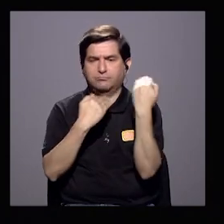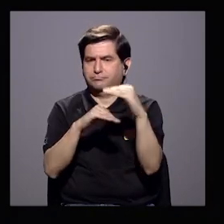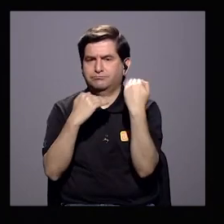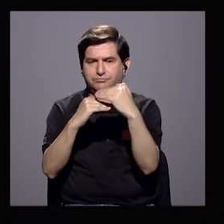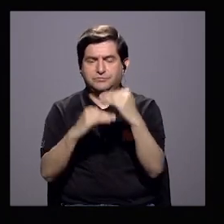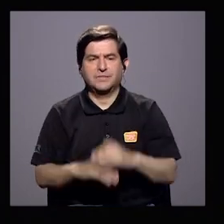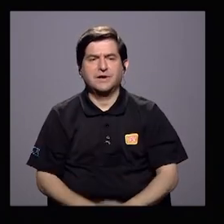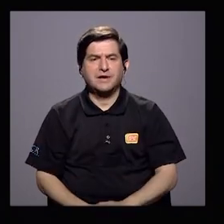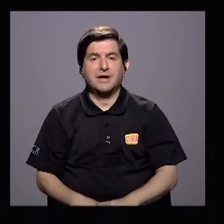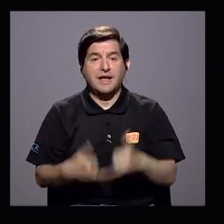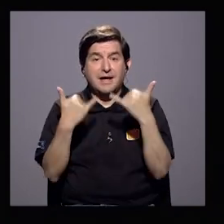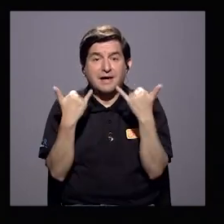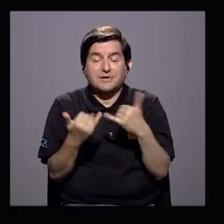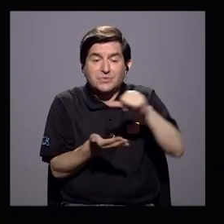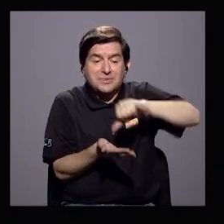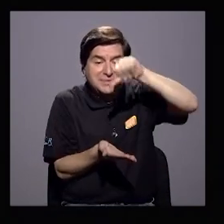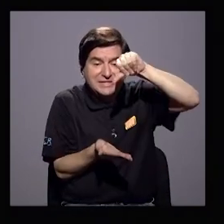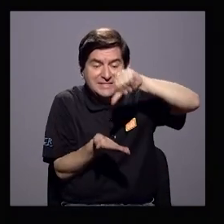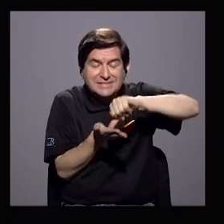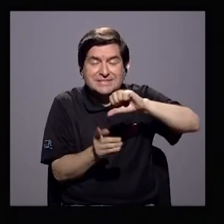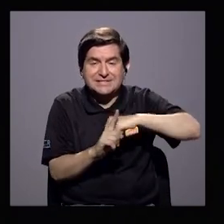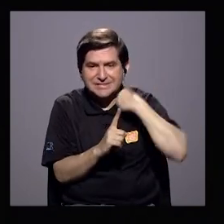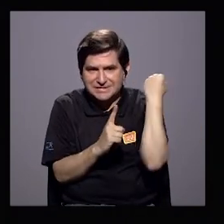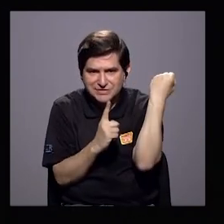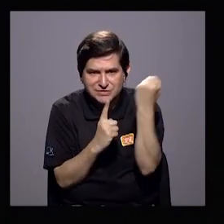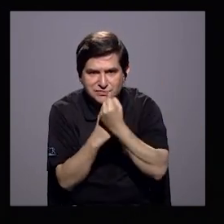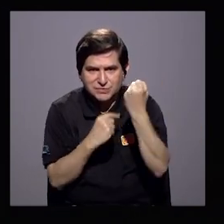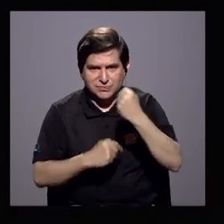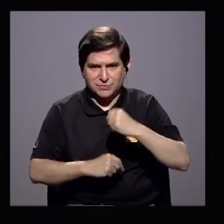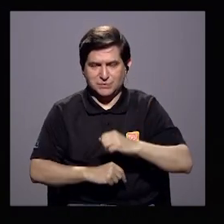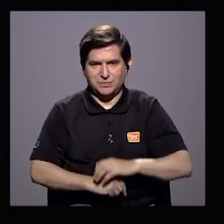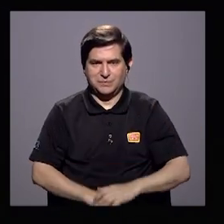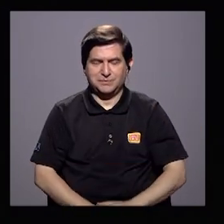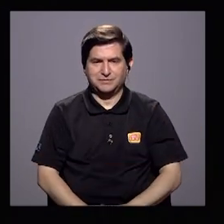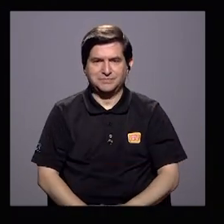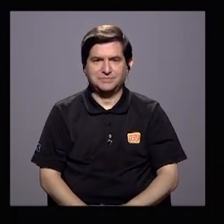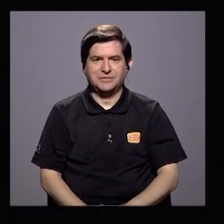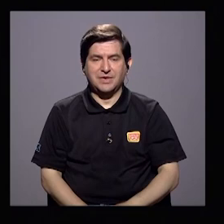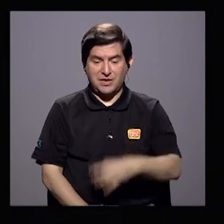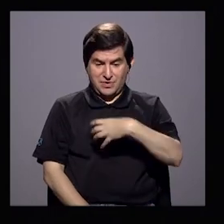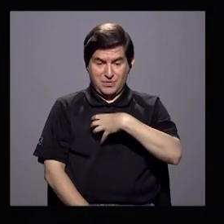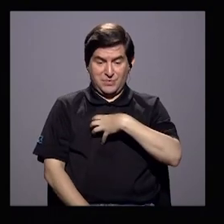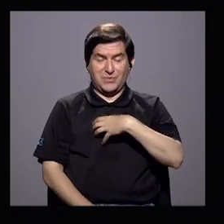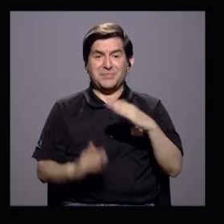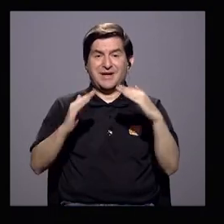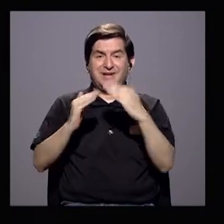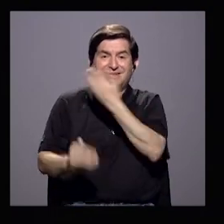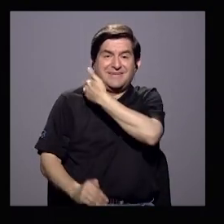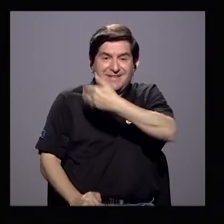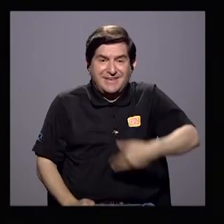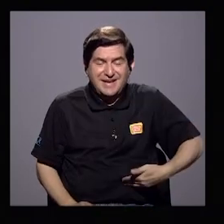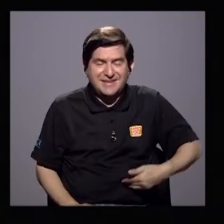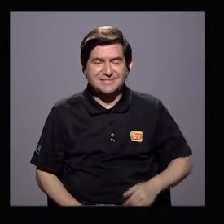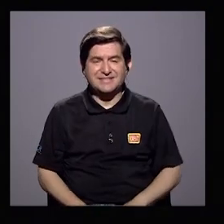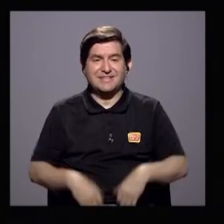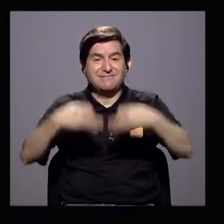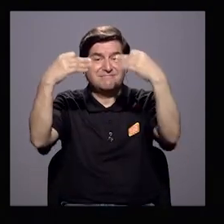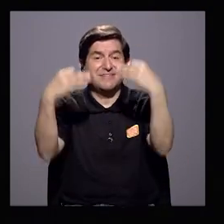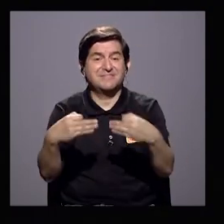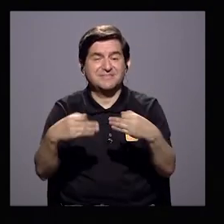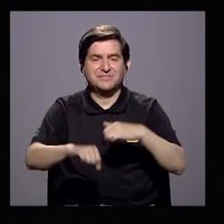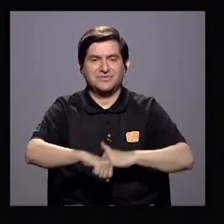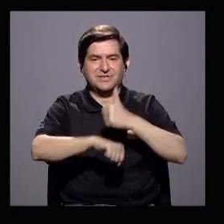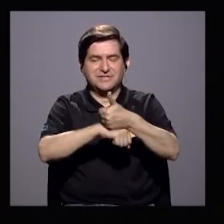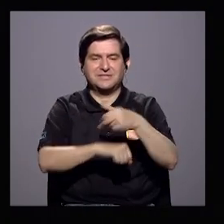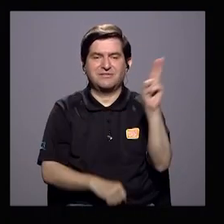estamos en un epicentro en este momento don adalid donde en la propia casa presidencial propició un decreto donde